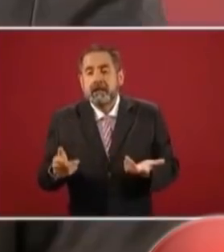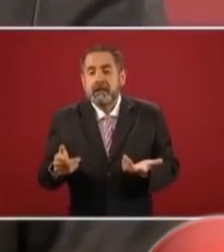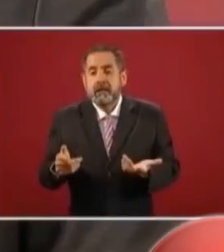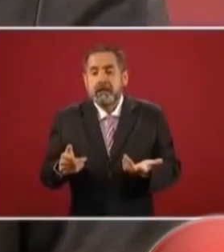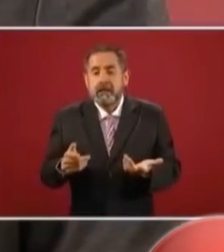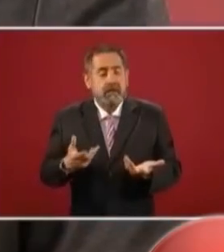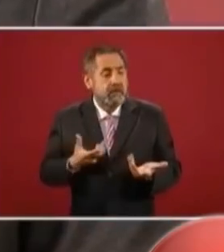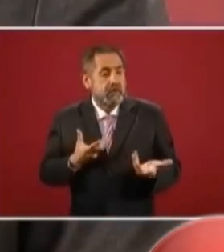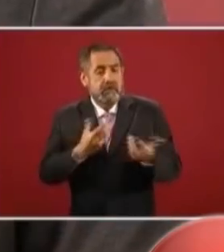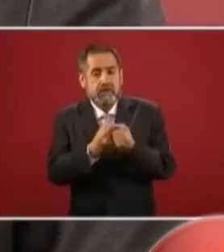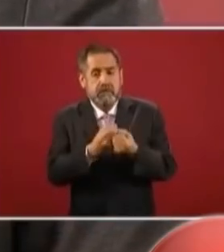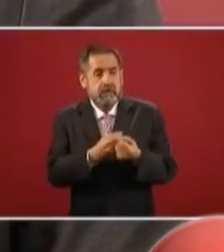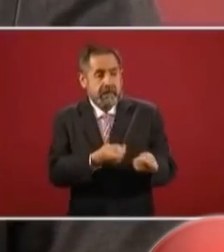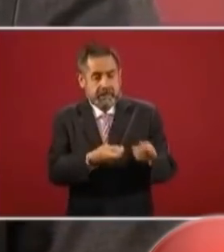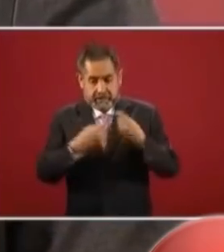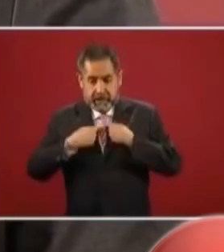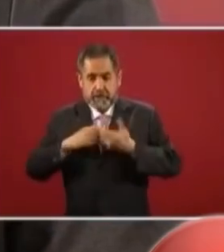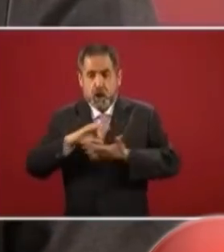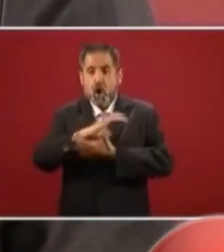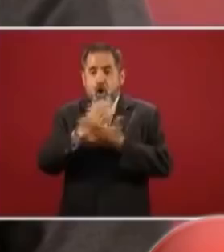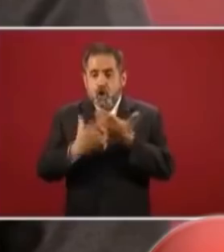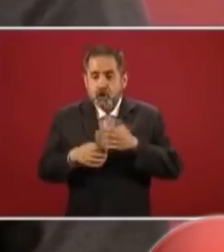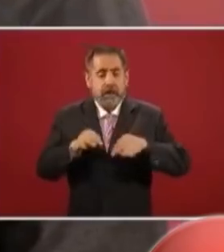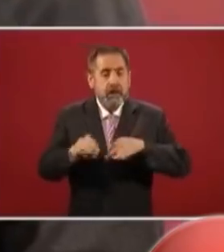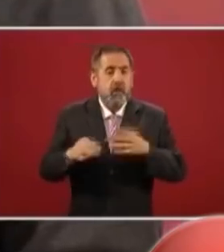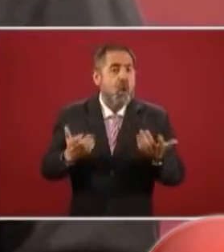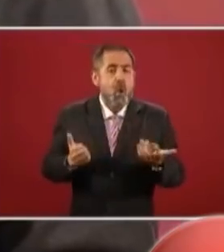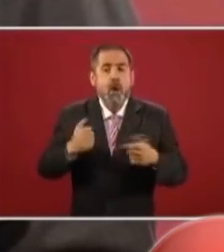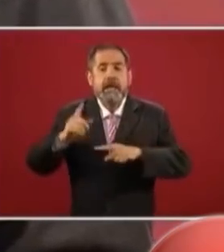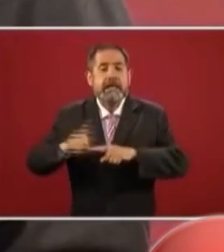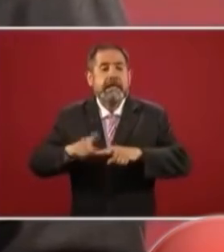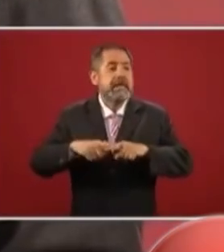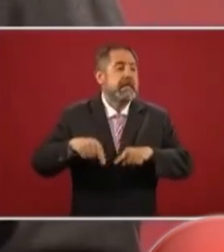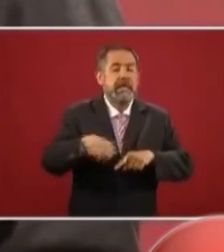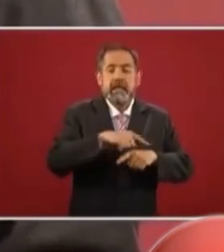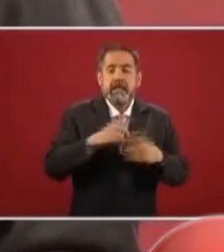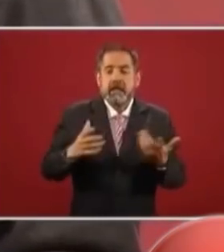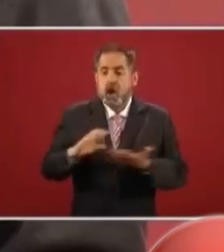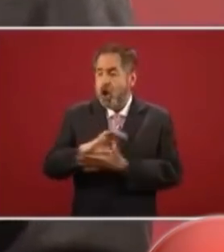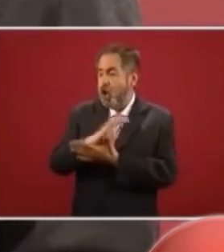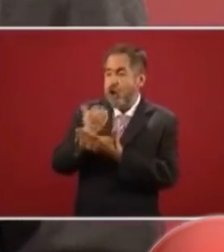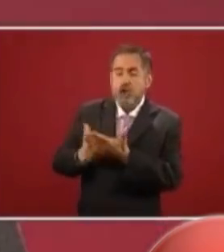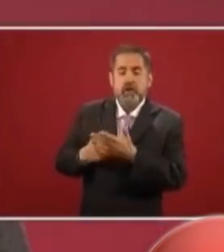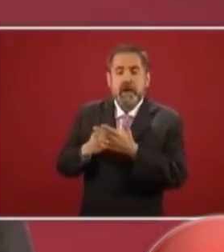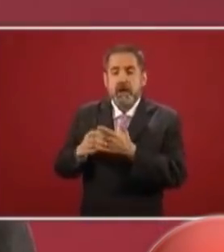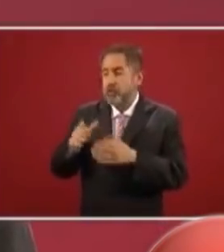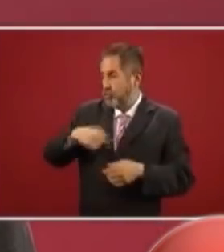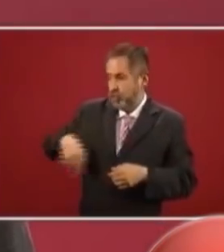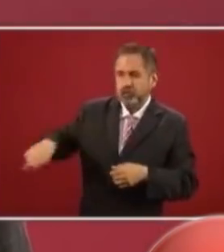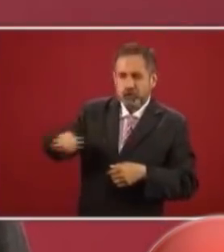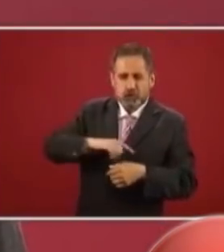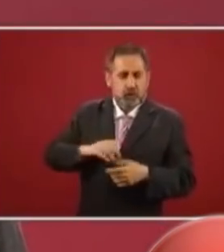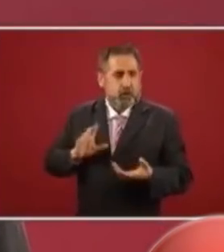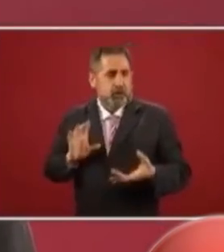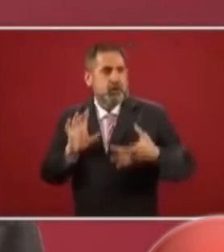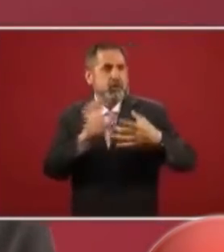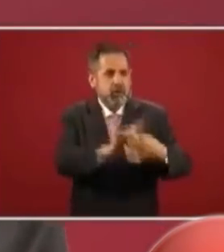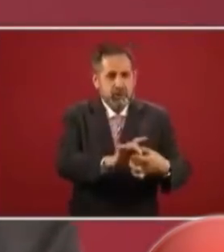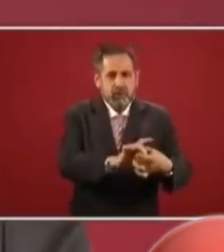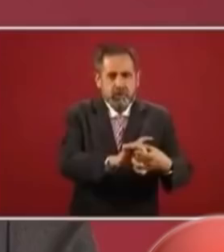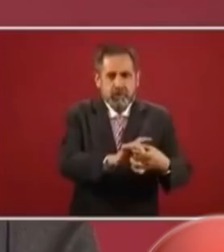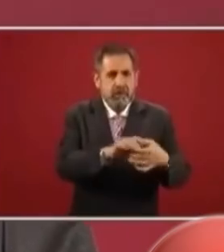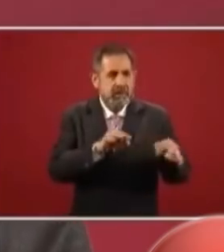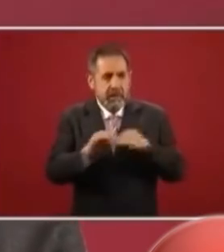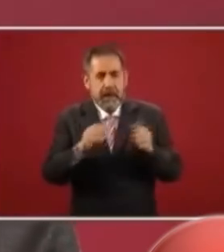nos va a contratar o quién tiene el contrato de la empresa en donde nosotros